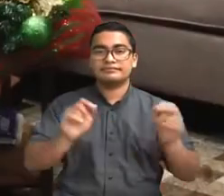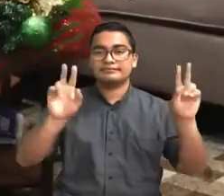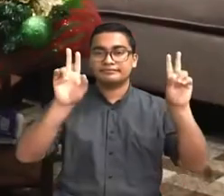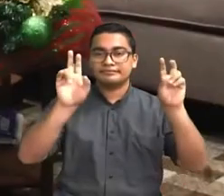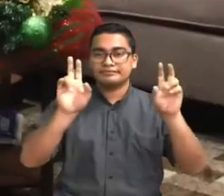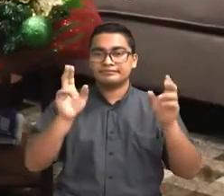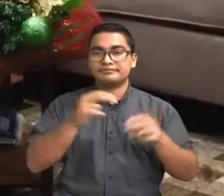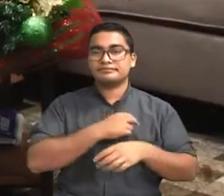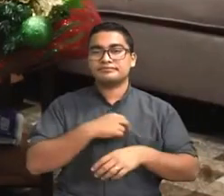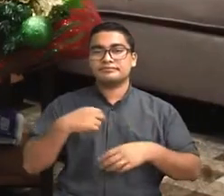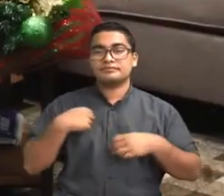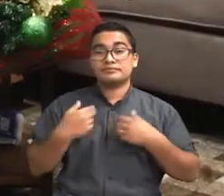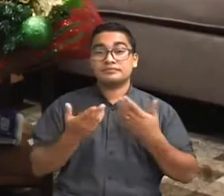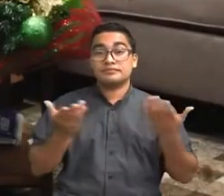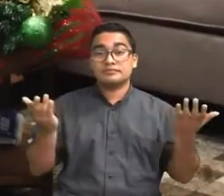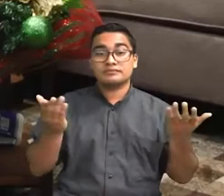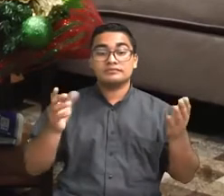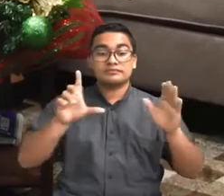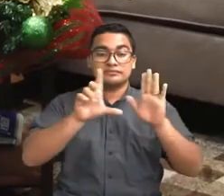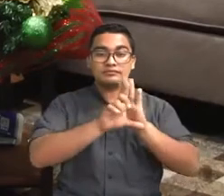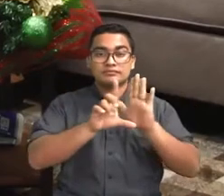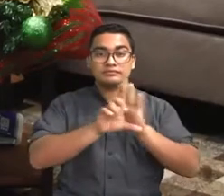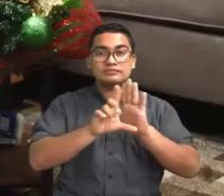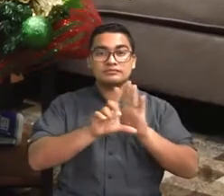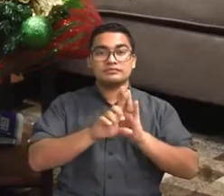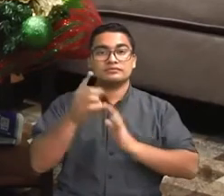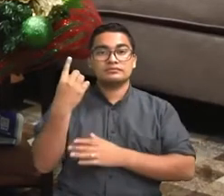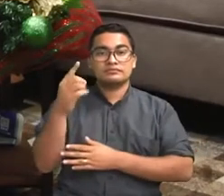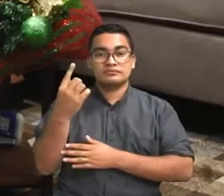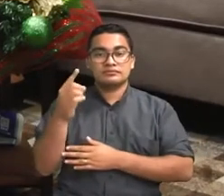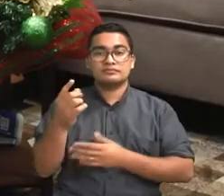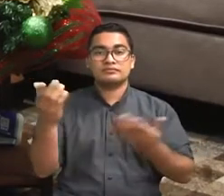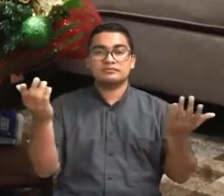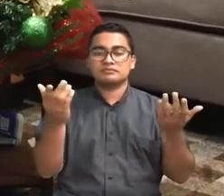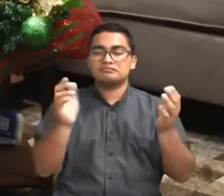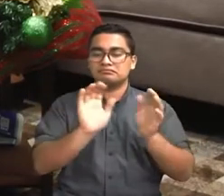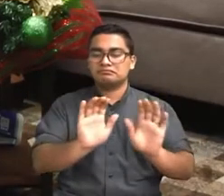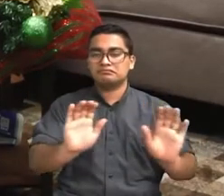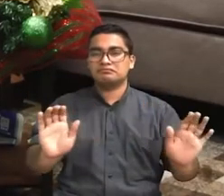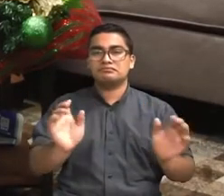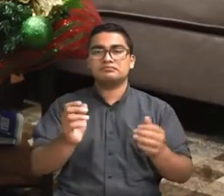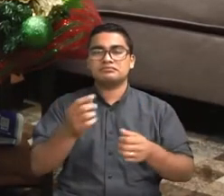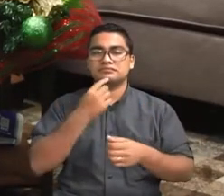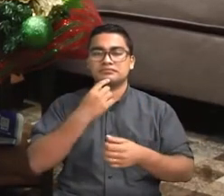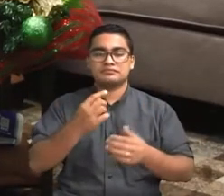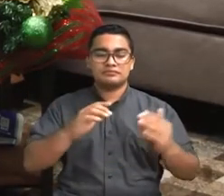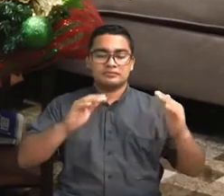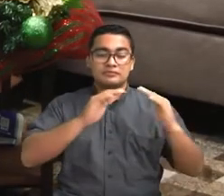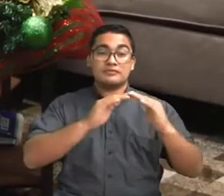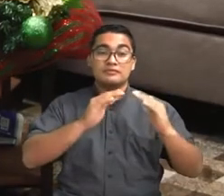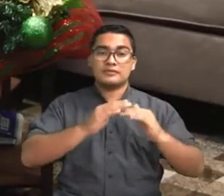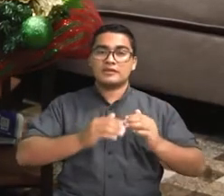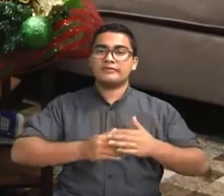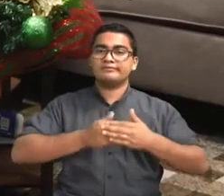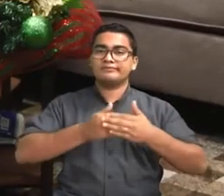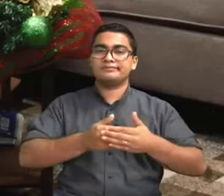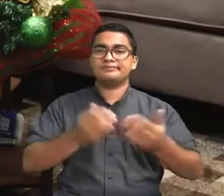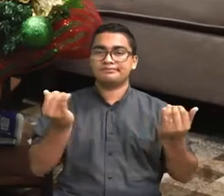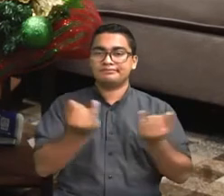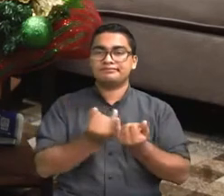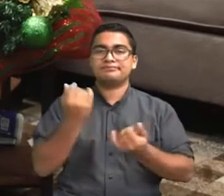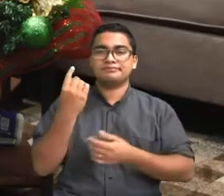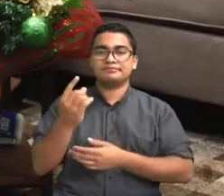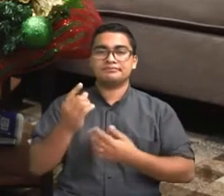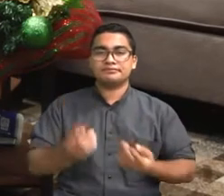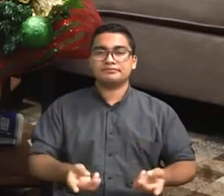terreno a partir de esta legislación y estos derechos restituidos de nuestra niñez. Mencionamos las casas maternas a partir de ese derecho a la vida que